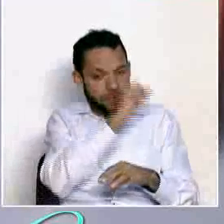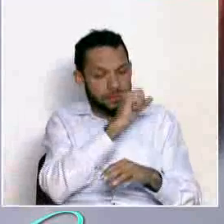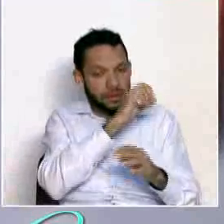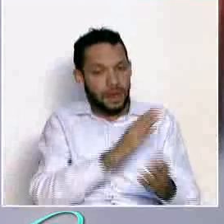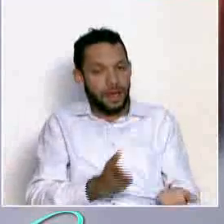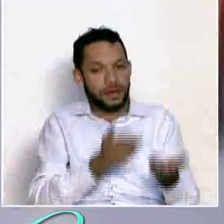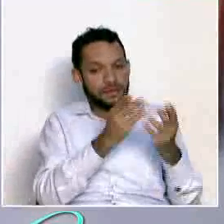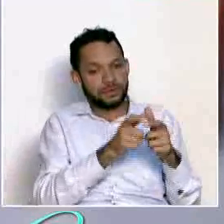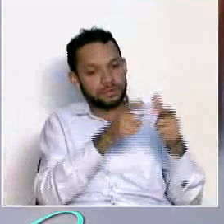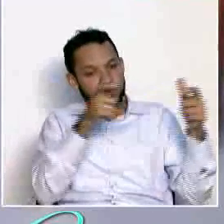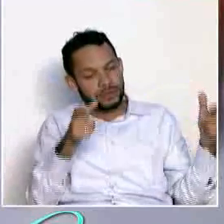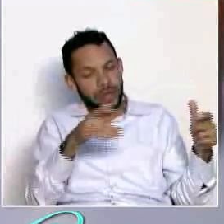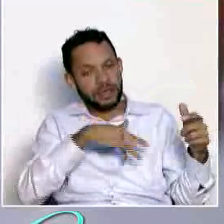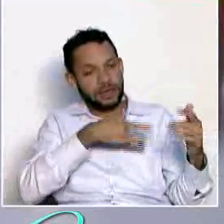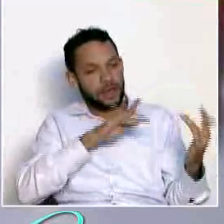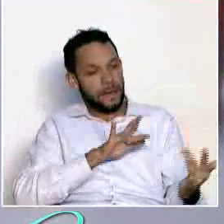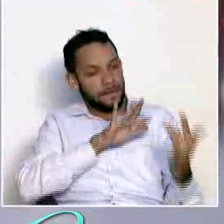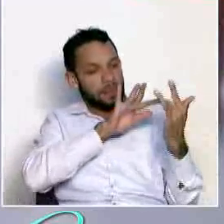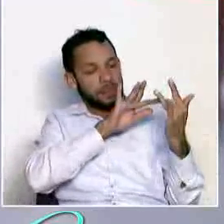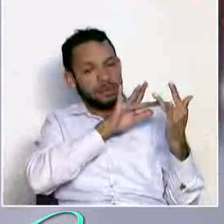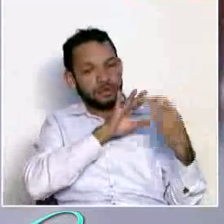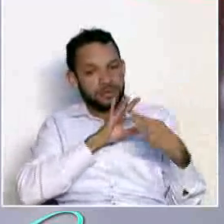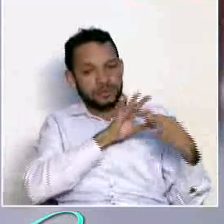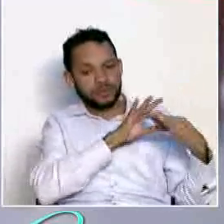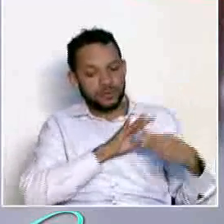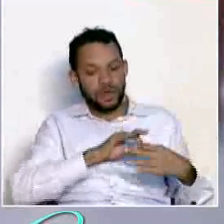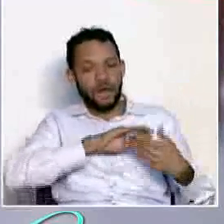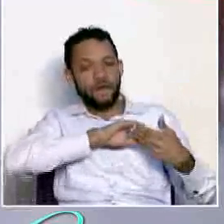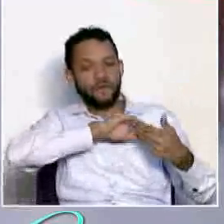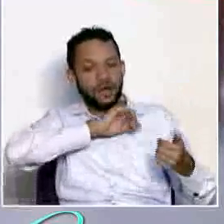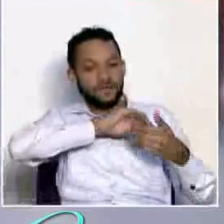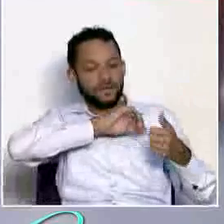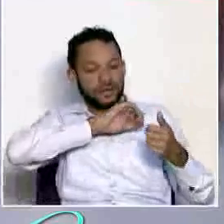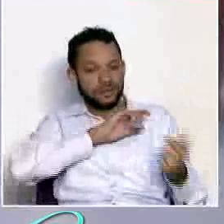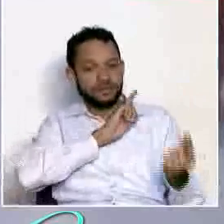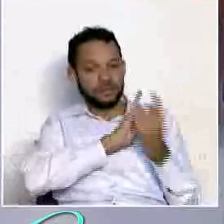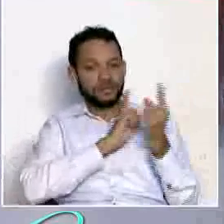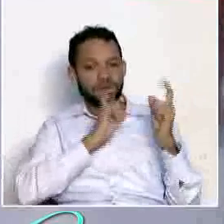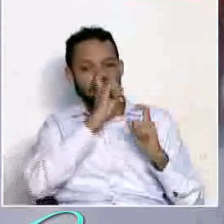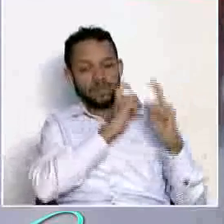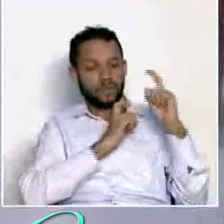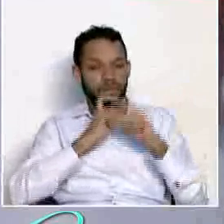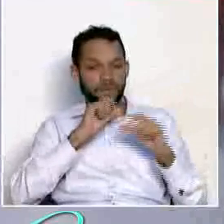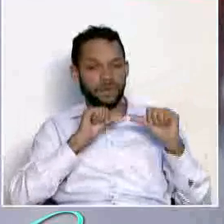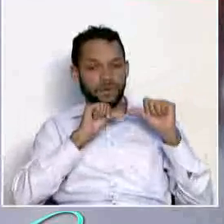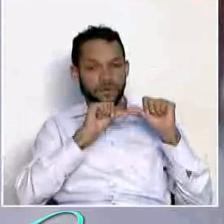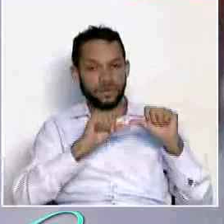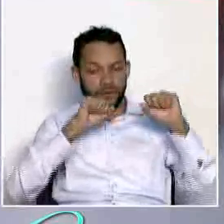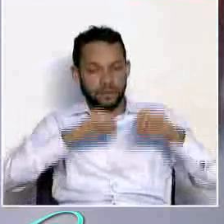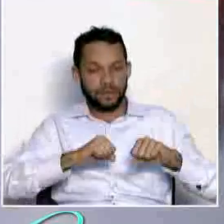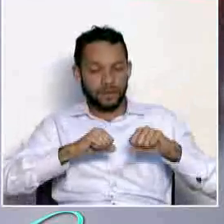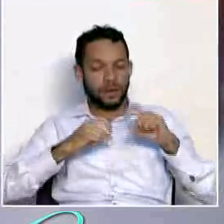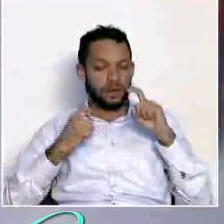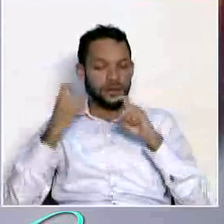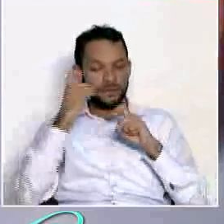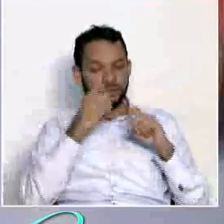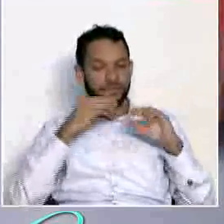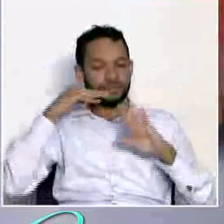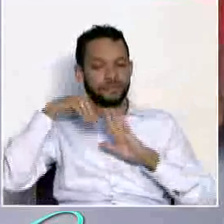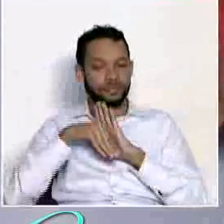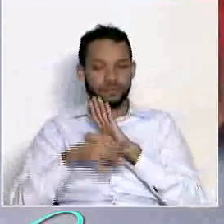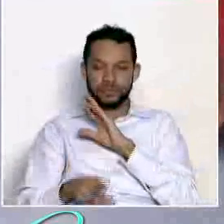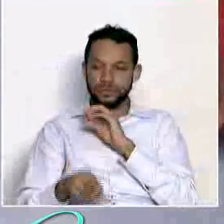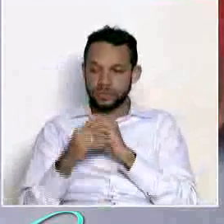mayor voluntad, una mayor sensibilidad y una facilidad de concentrarse para someterse al estado de trance.